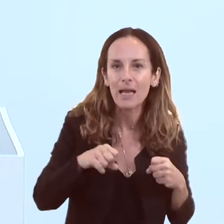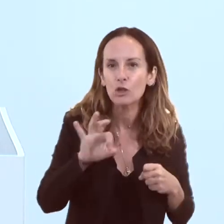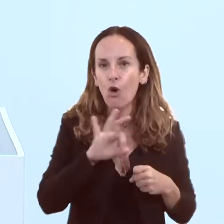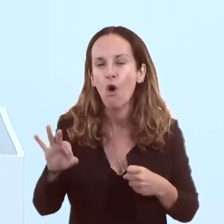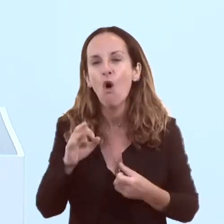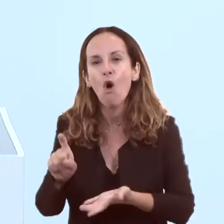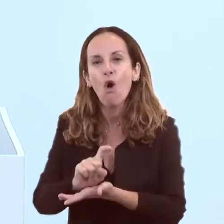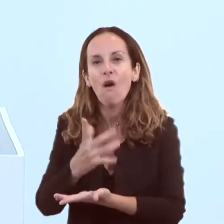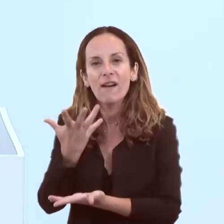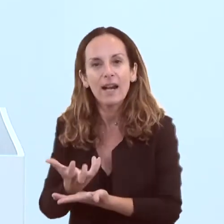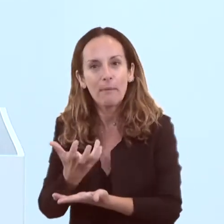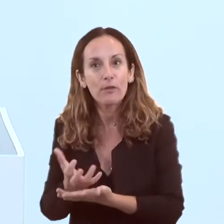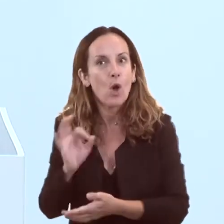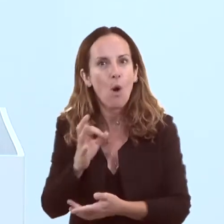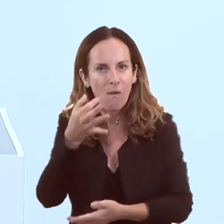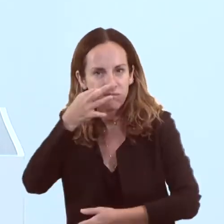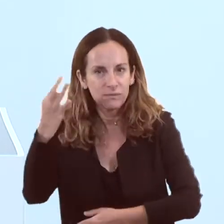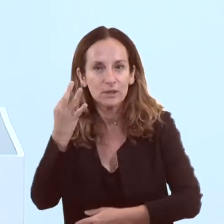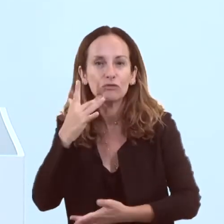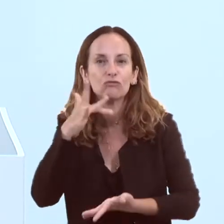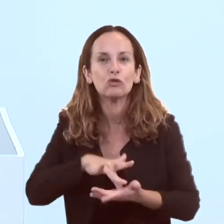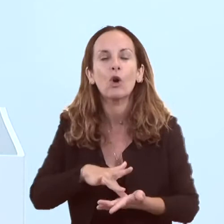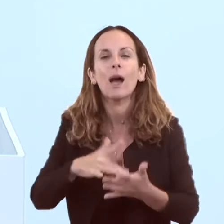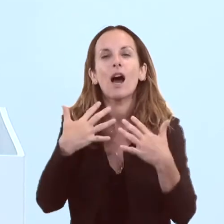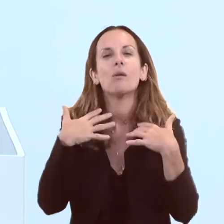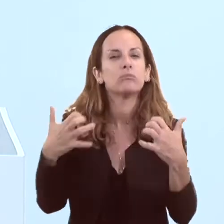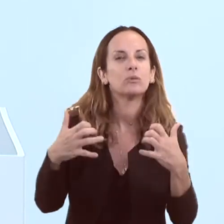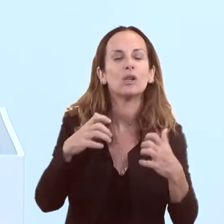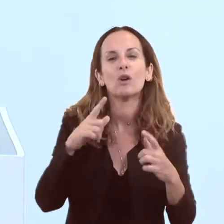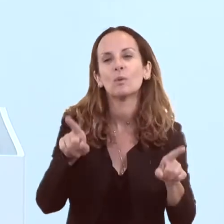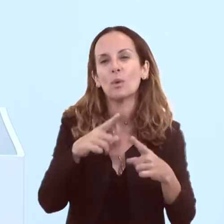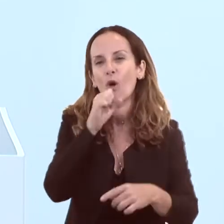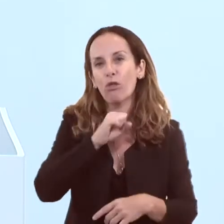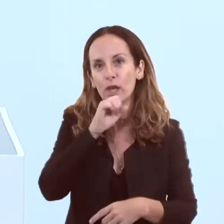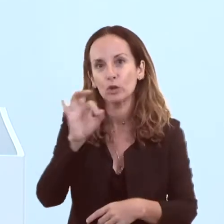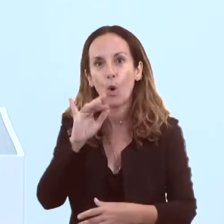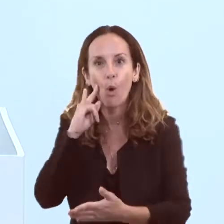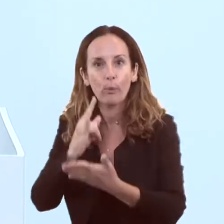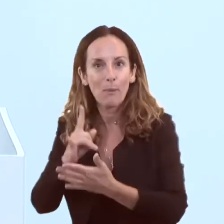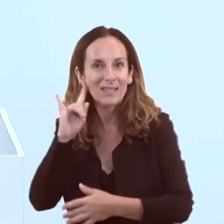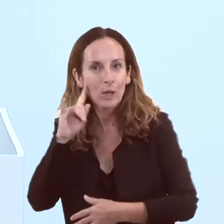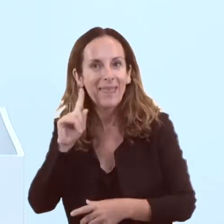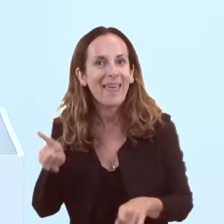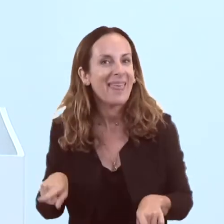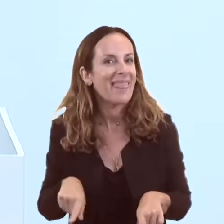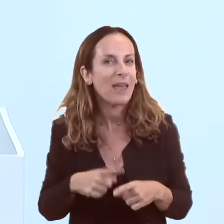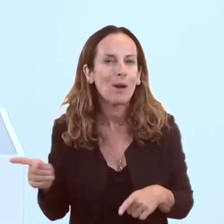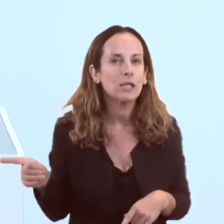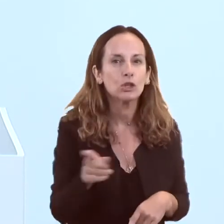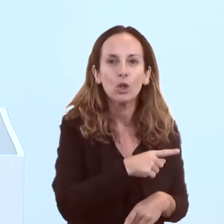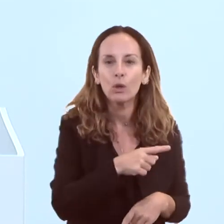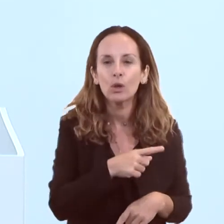o sea un encuentro sobre el escenario una prueba de sonido la Me permito llamarla así ética de trabajo